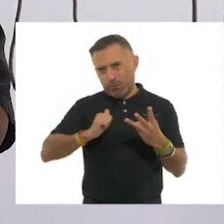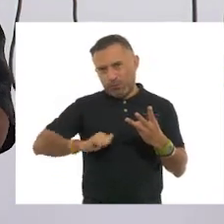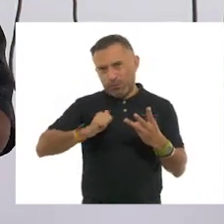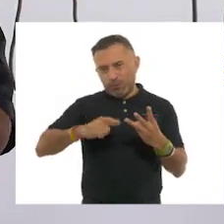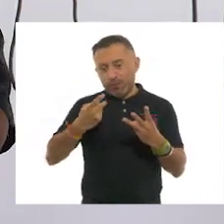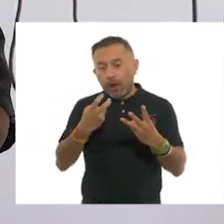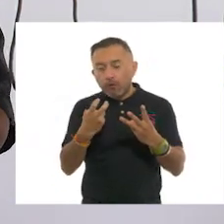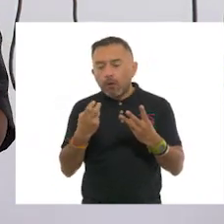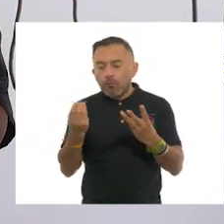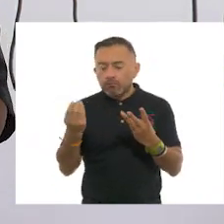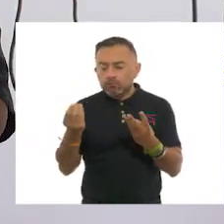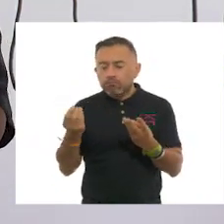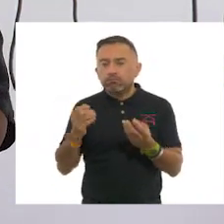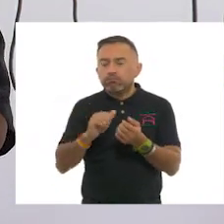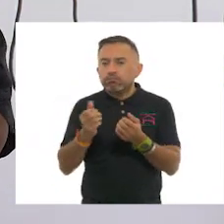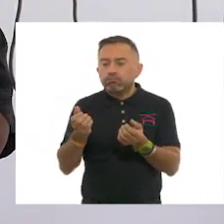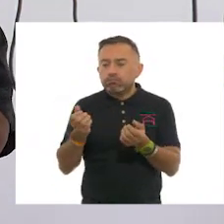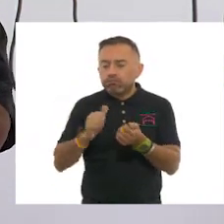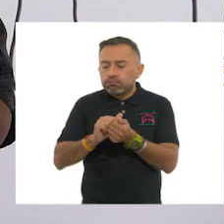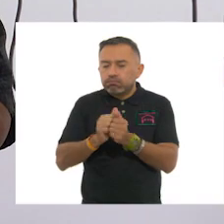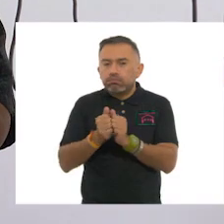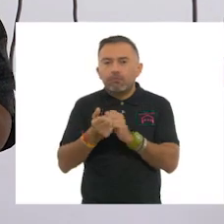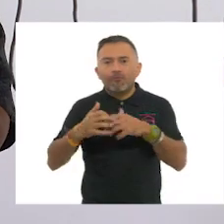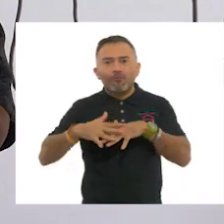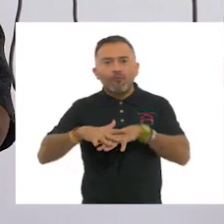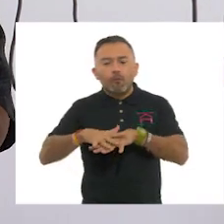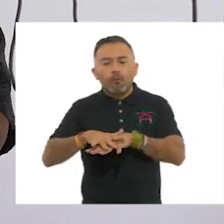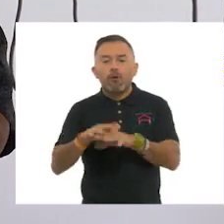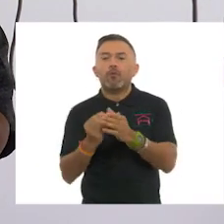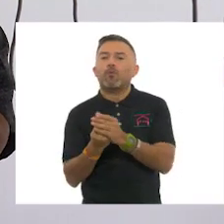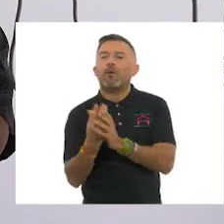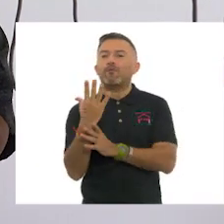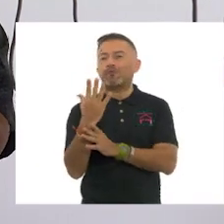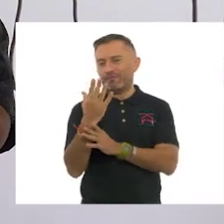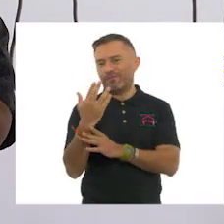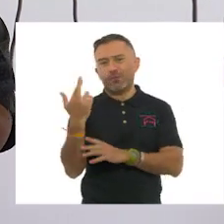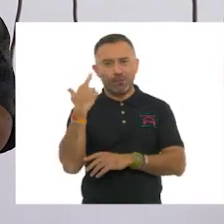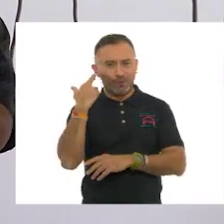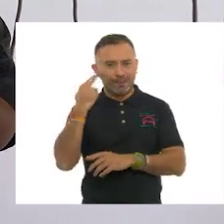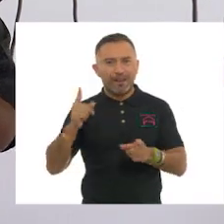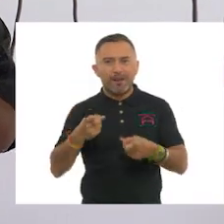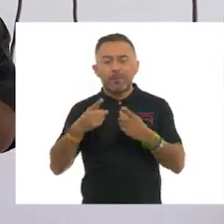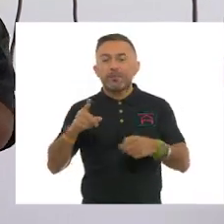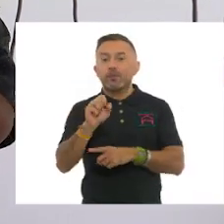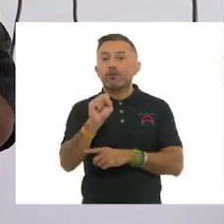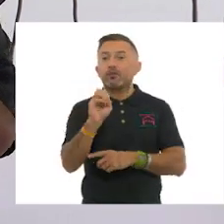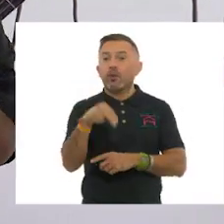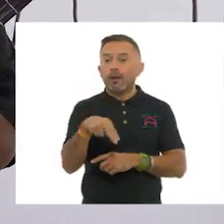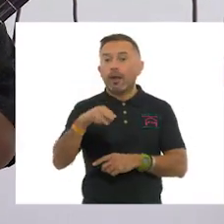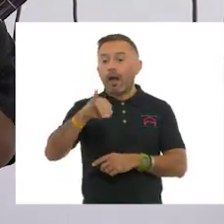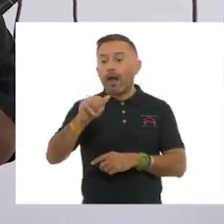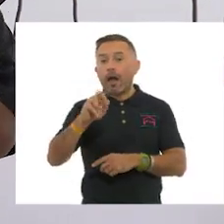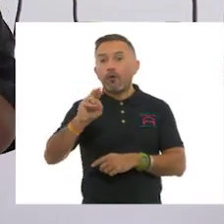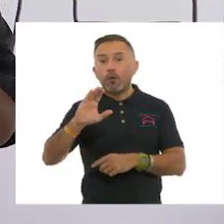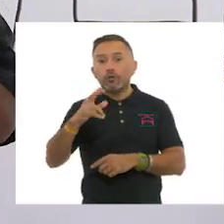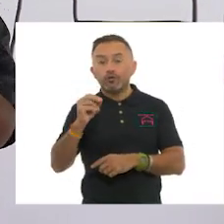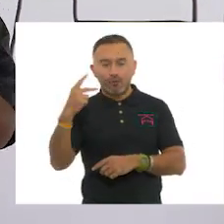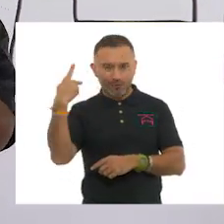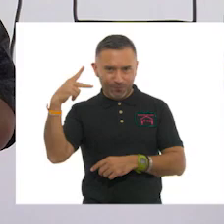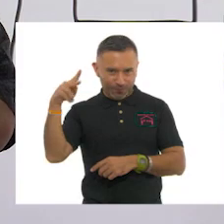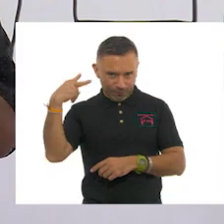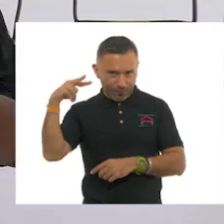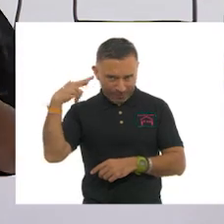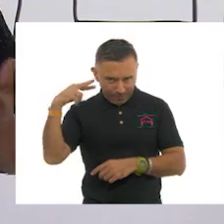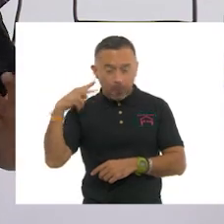somos originarios también. El son jarocho es un estilo de música que se canta, que se baila y